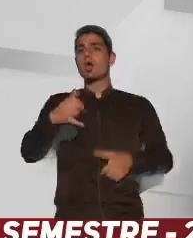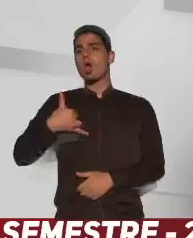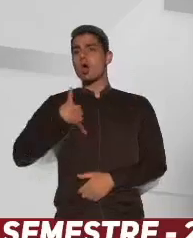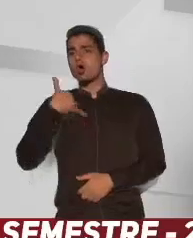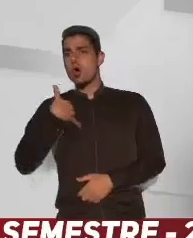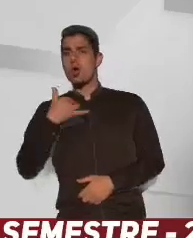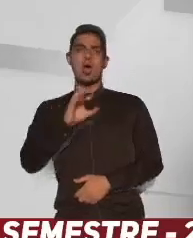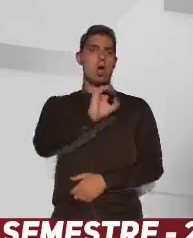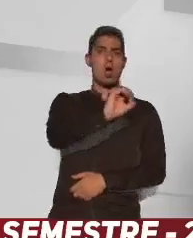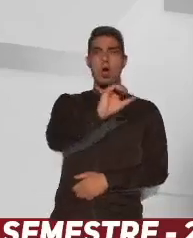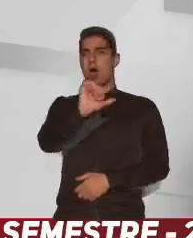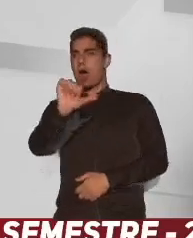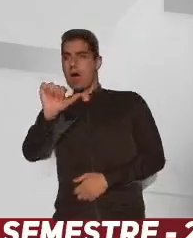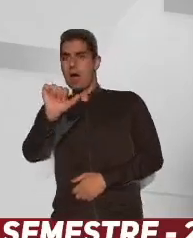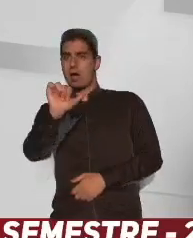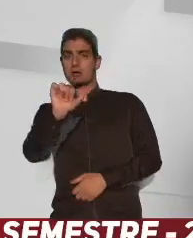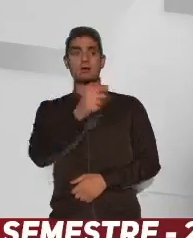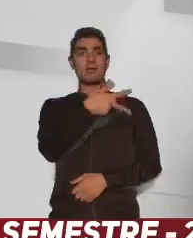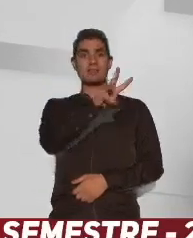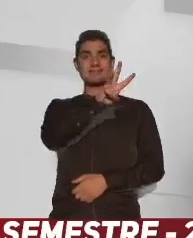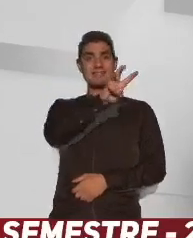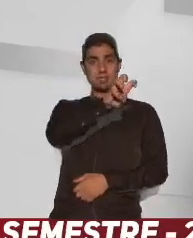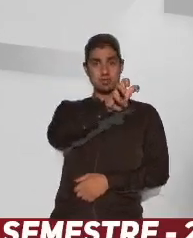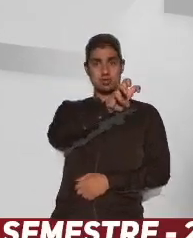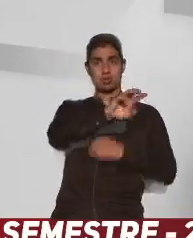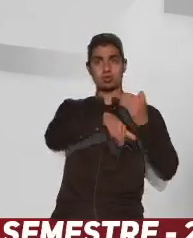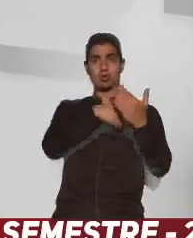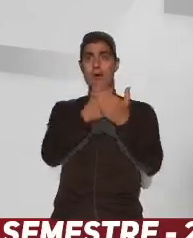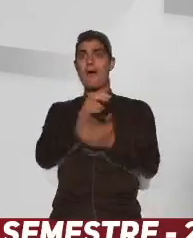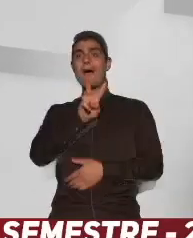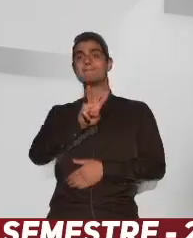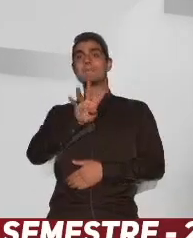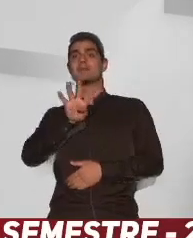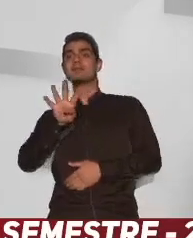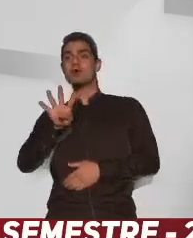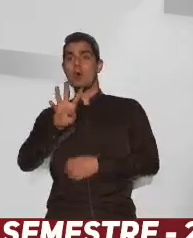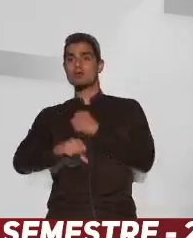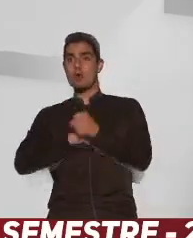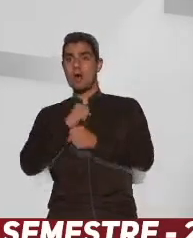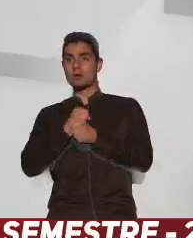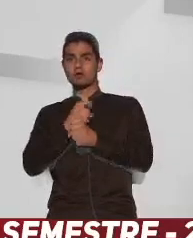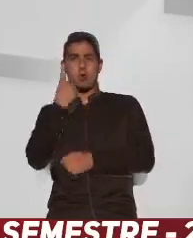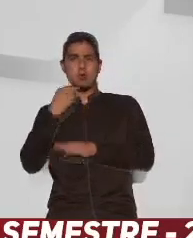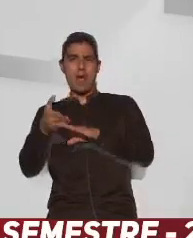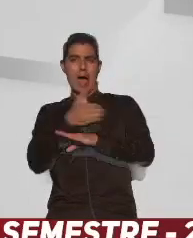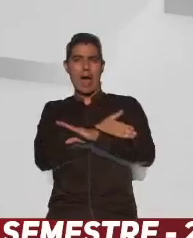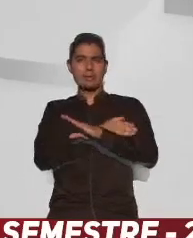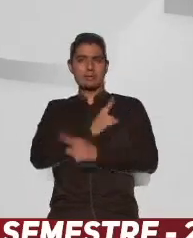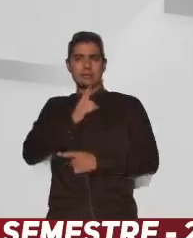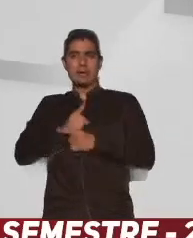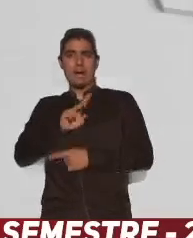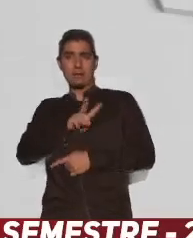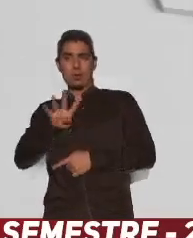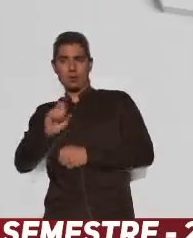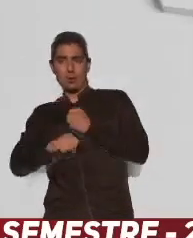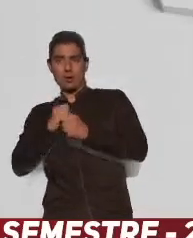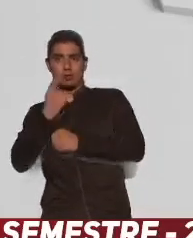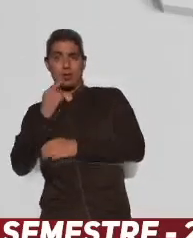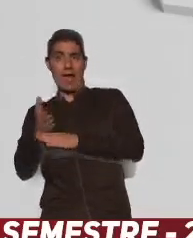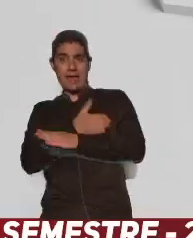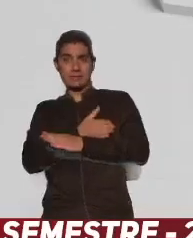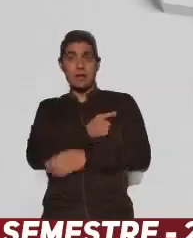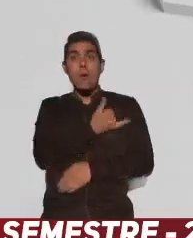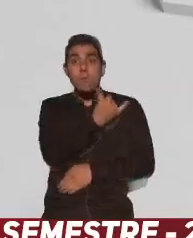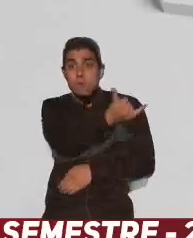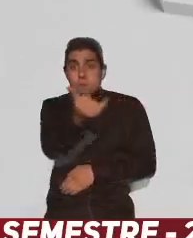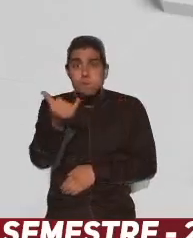que están de entre los 18 a los 24 años, un día antes de completar los 24 años, que en cumplimiento de la política de